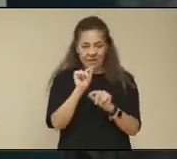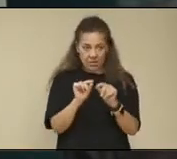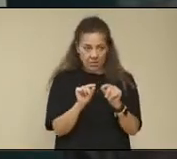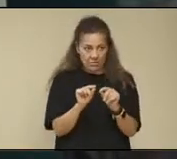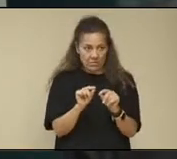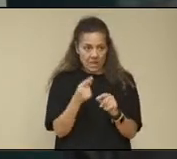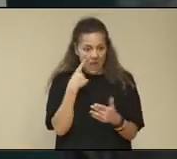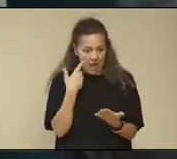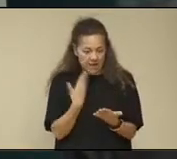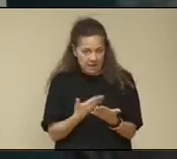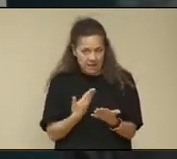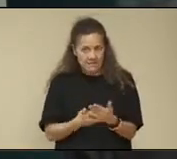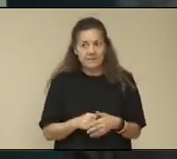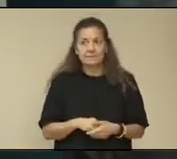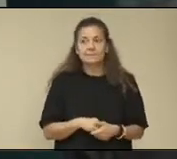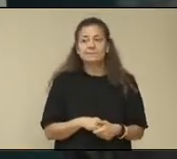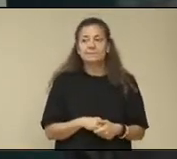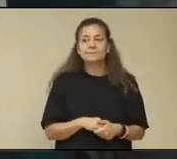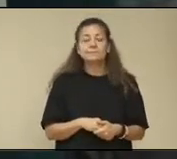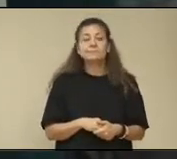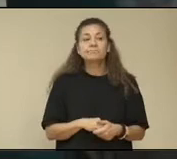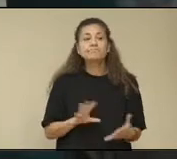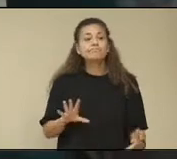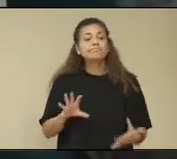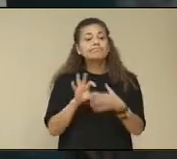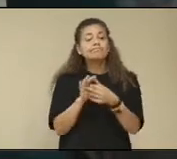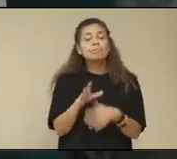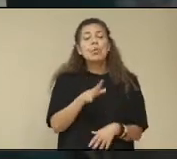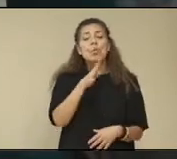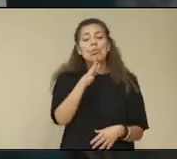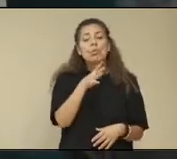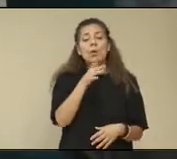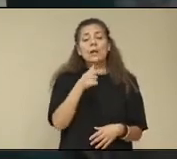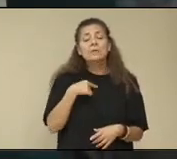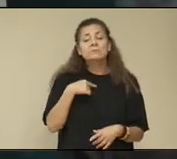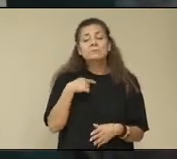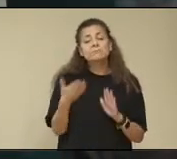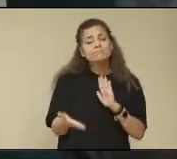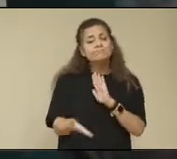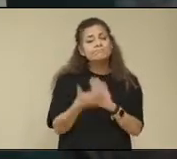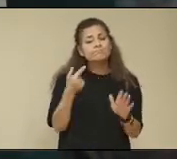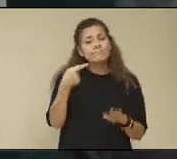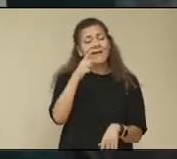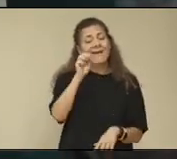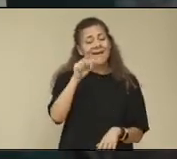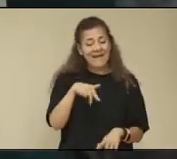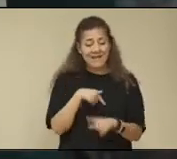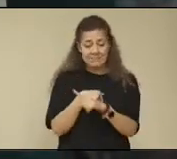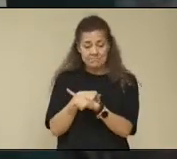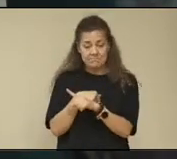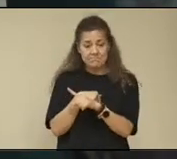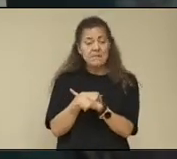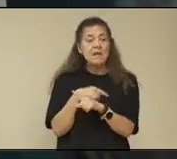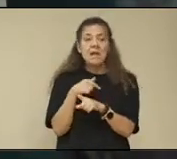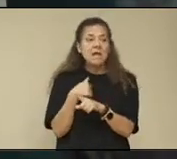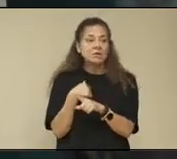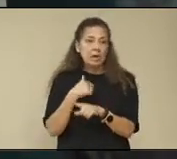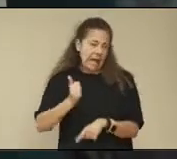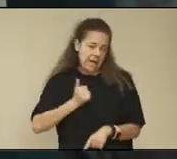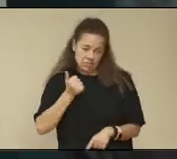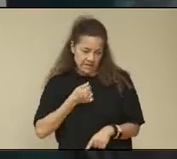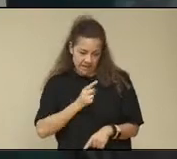ve en humanos. Y respecto a por qué hemos eliminado el gen de la envuelta, pues esto tampoco es